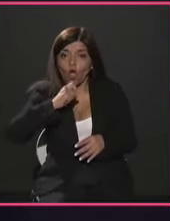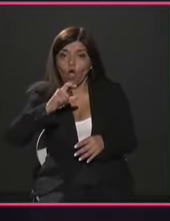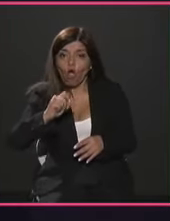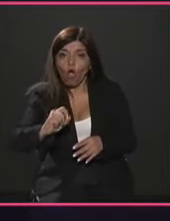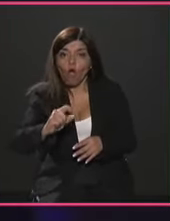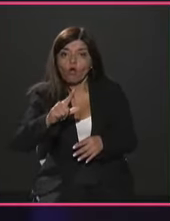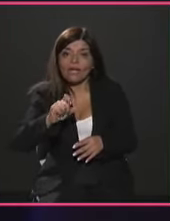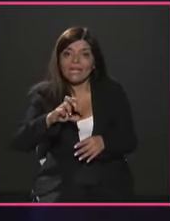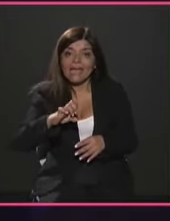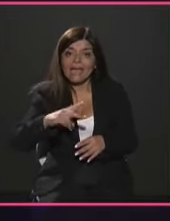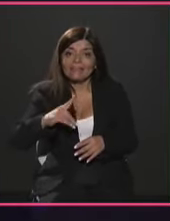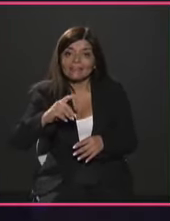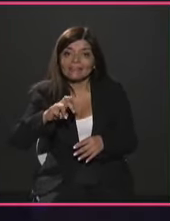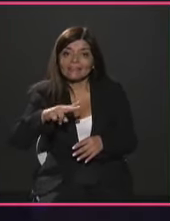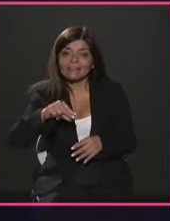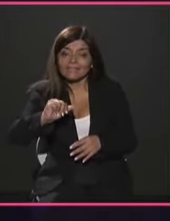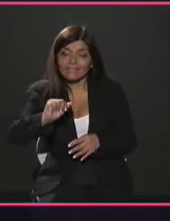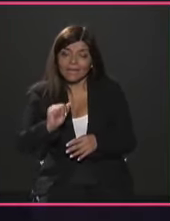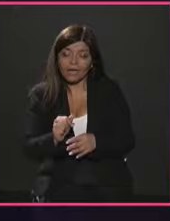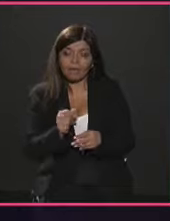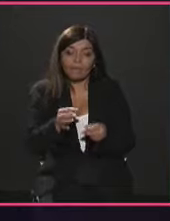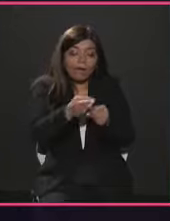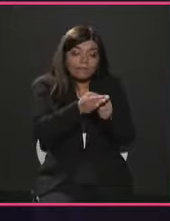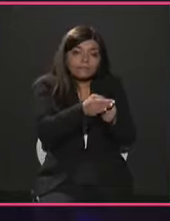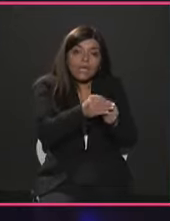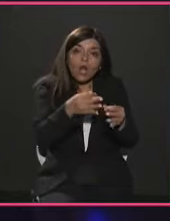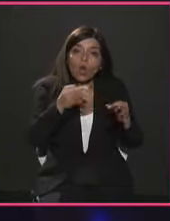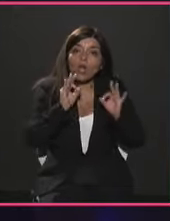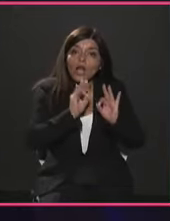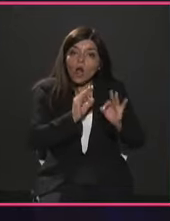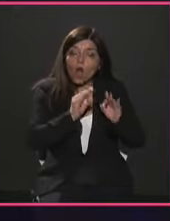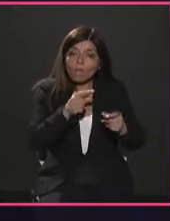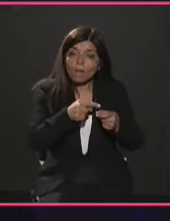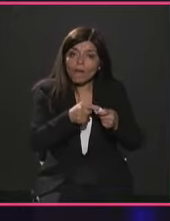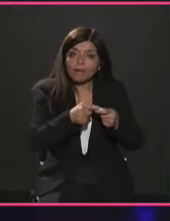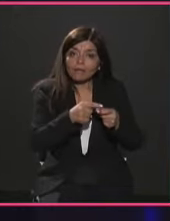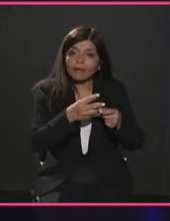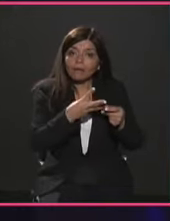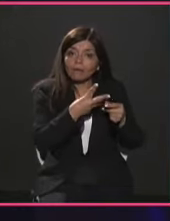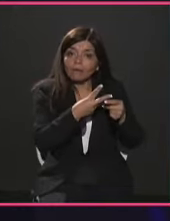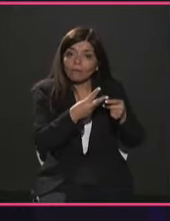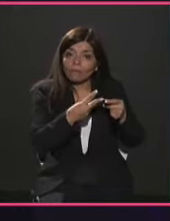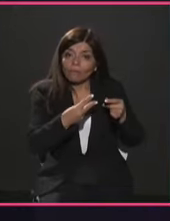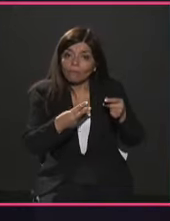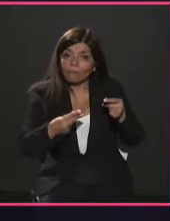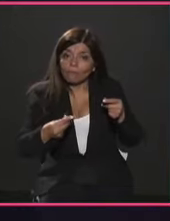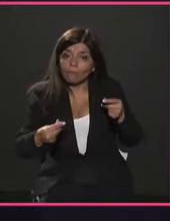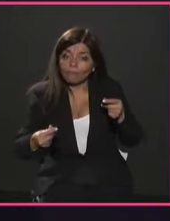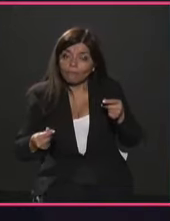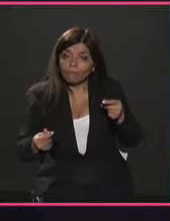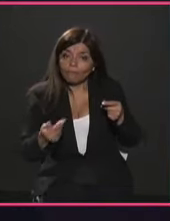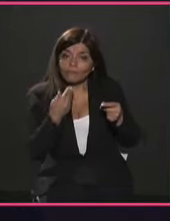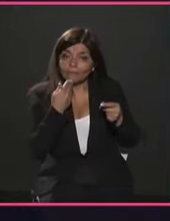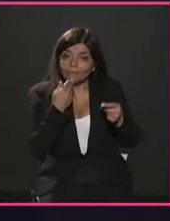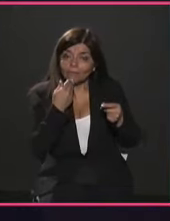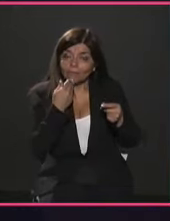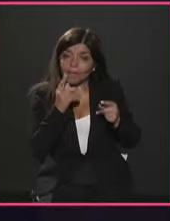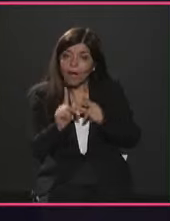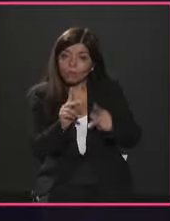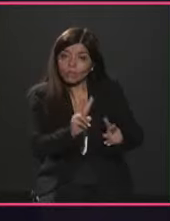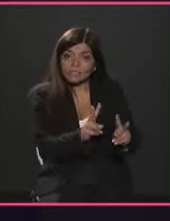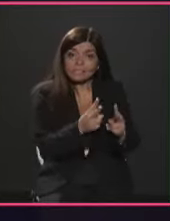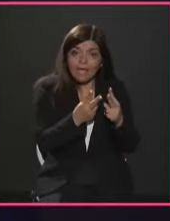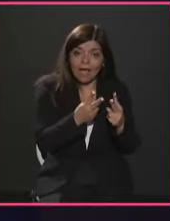estas células sanas células normales Perdón vemos una caída de la cantidad de células la fracción de células que sobrevivir el tratamiento pero